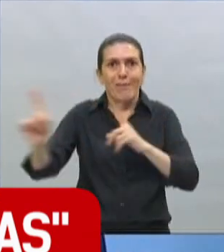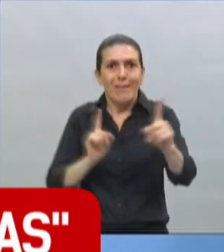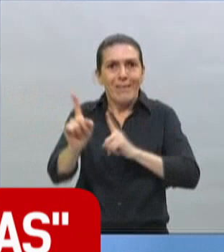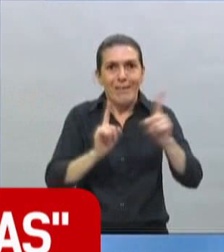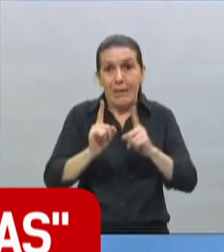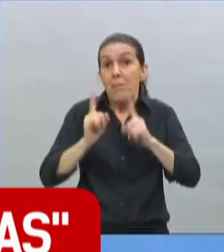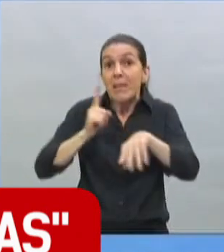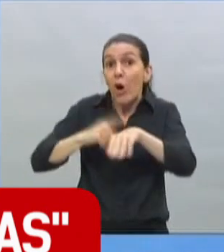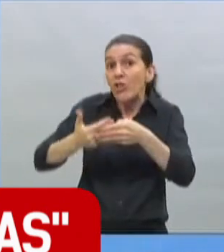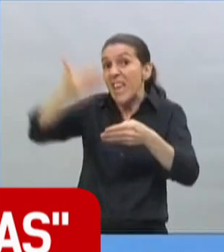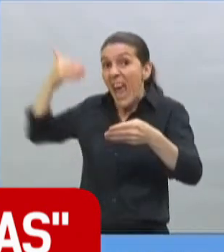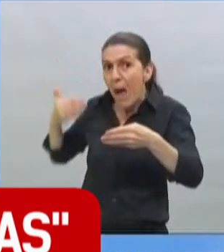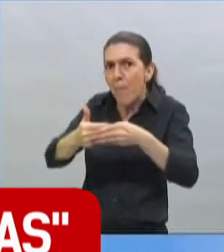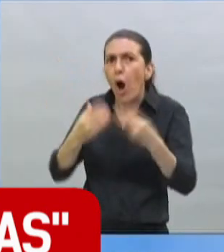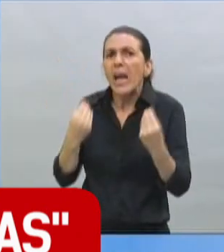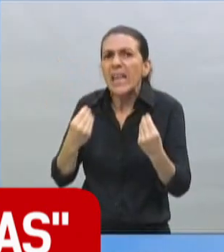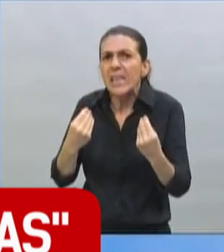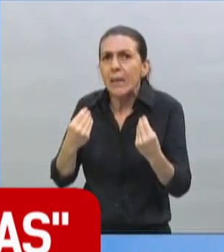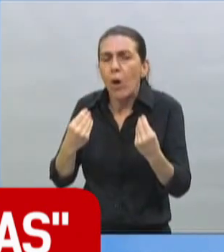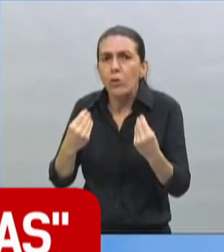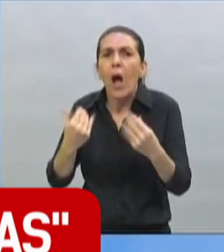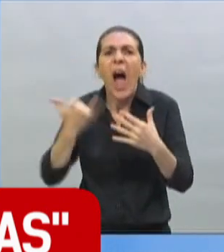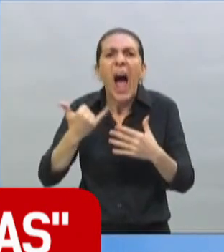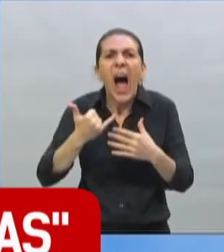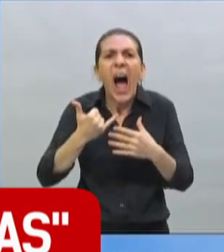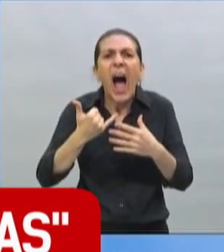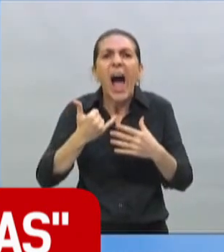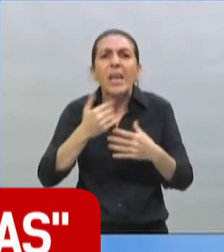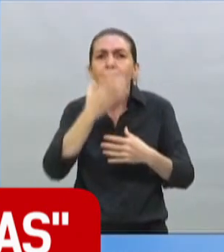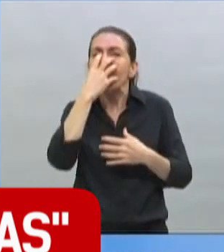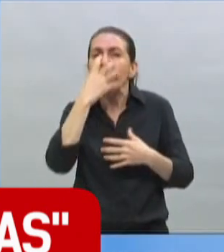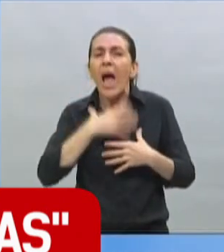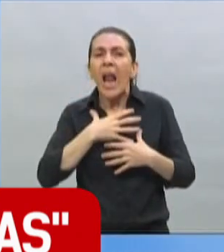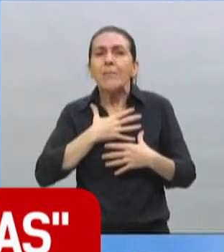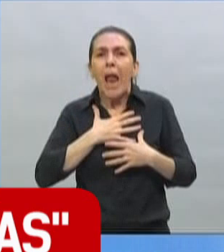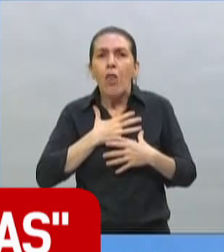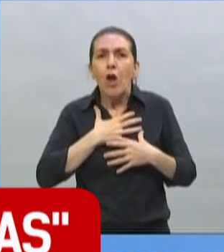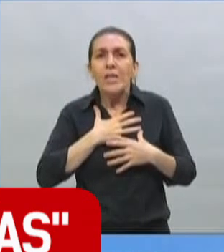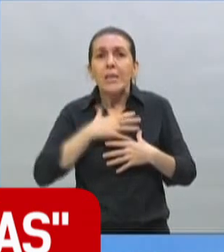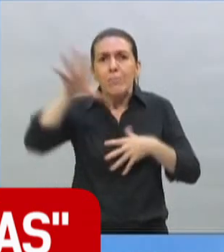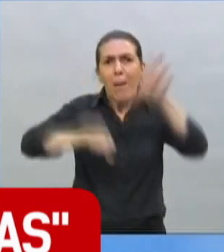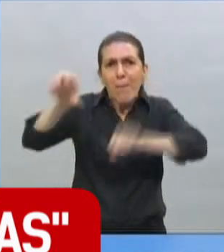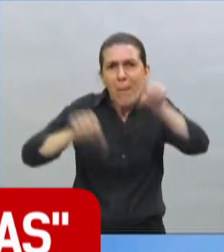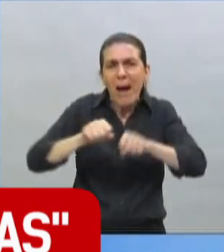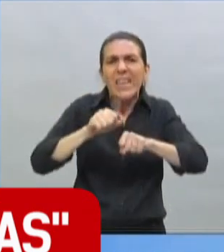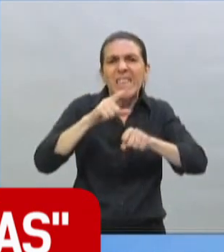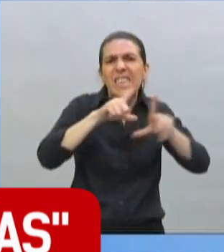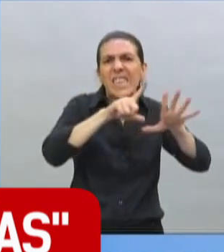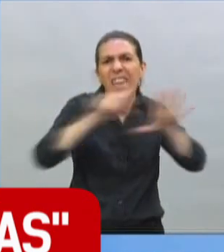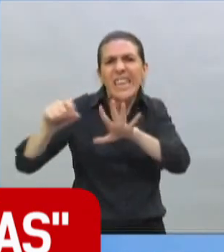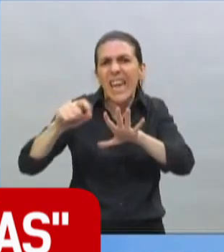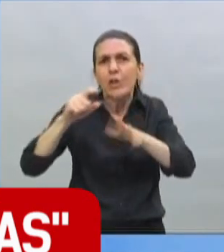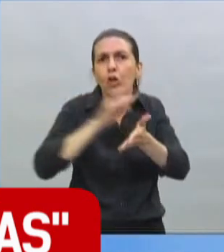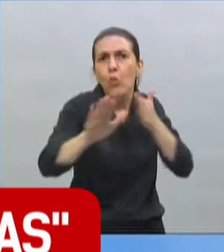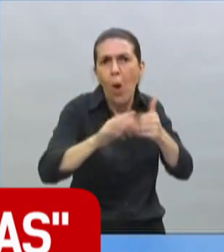tiempo? Ya tenemos más de 700 respiradores nuevos, 200